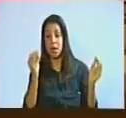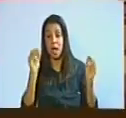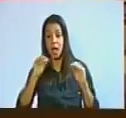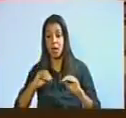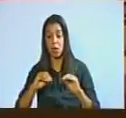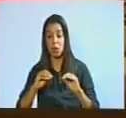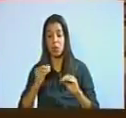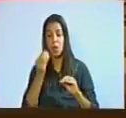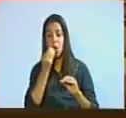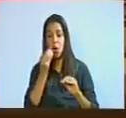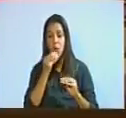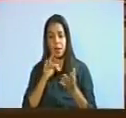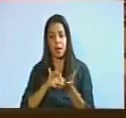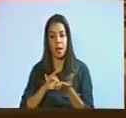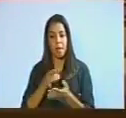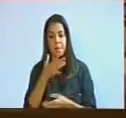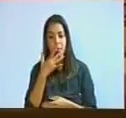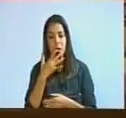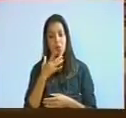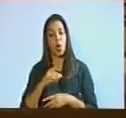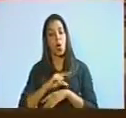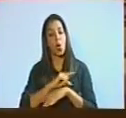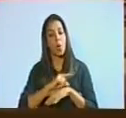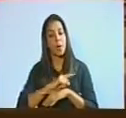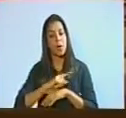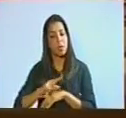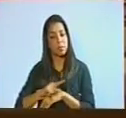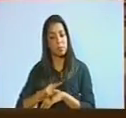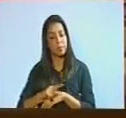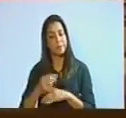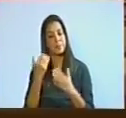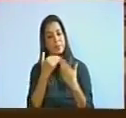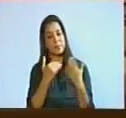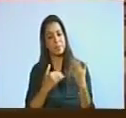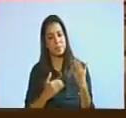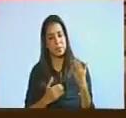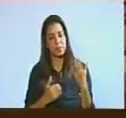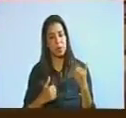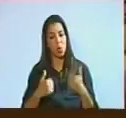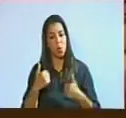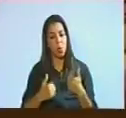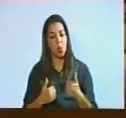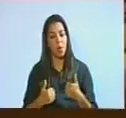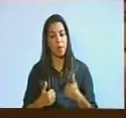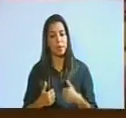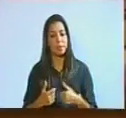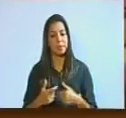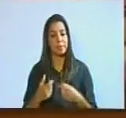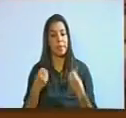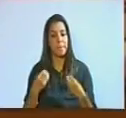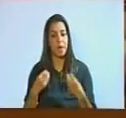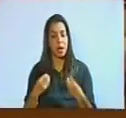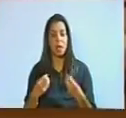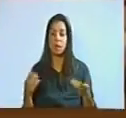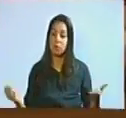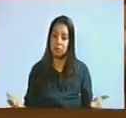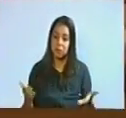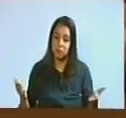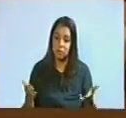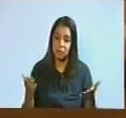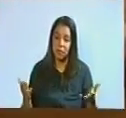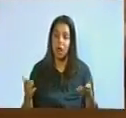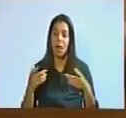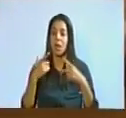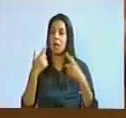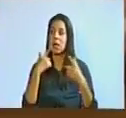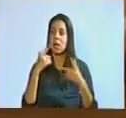y servicios priorizados por el Ejecutivo Nacional. A tal efecto, promoverá la